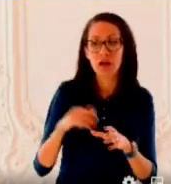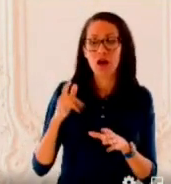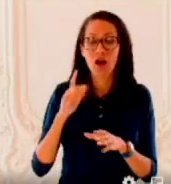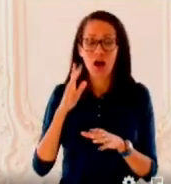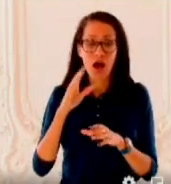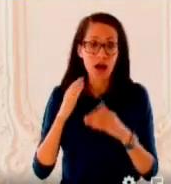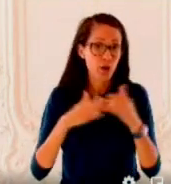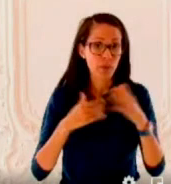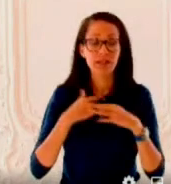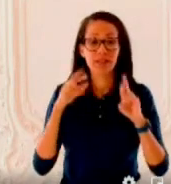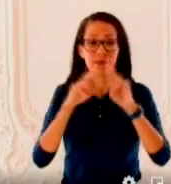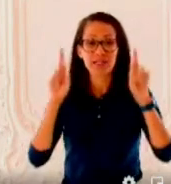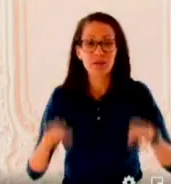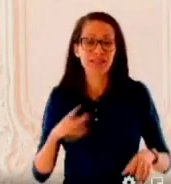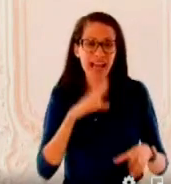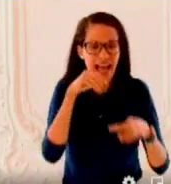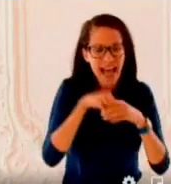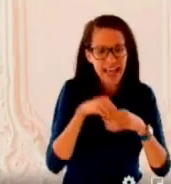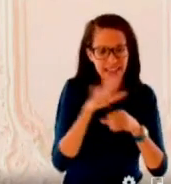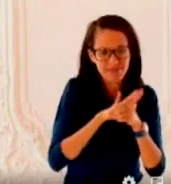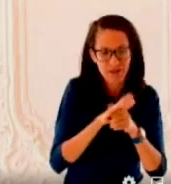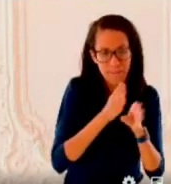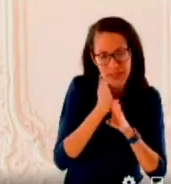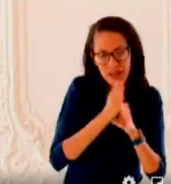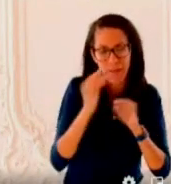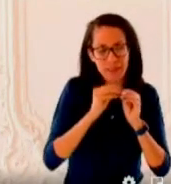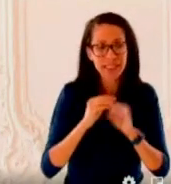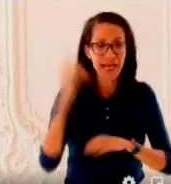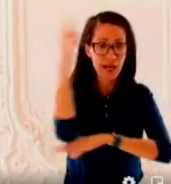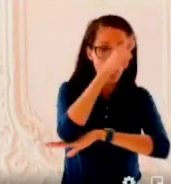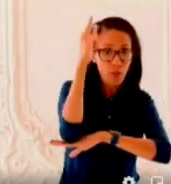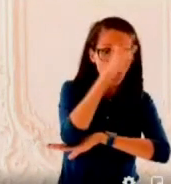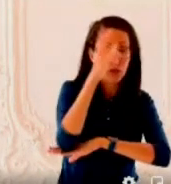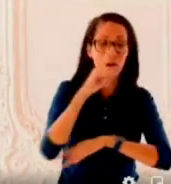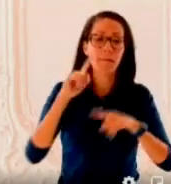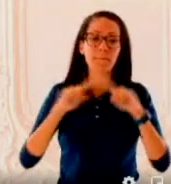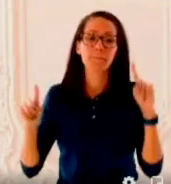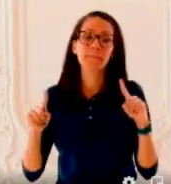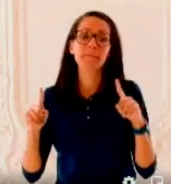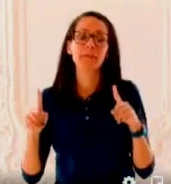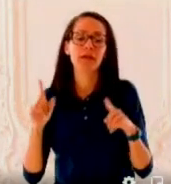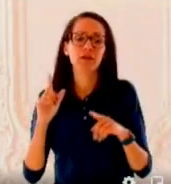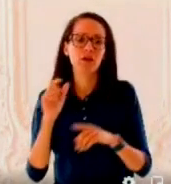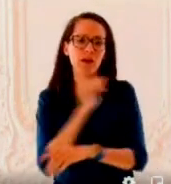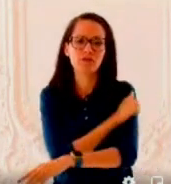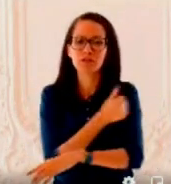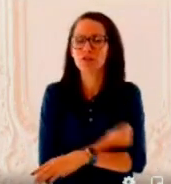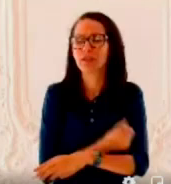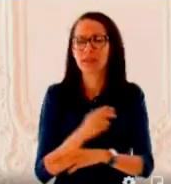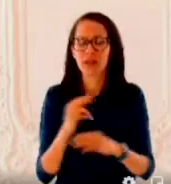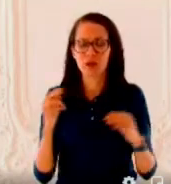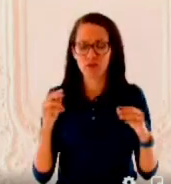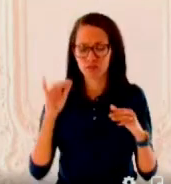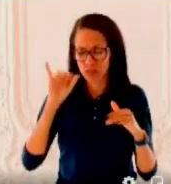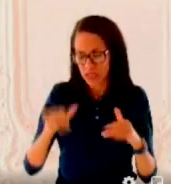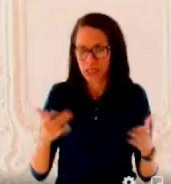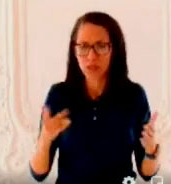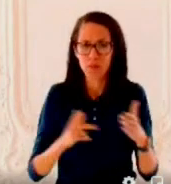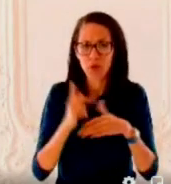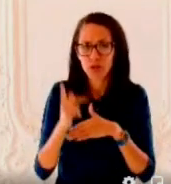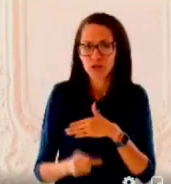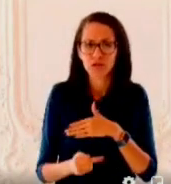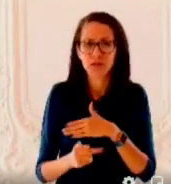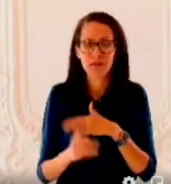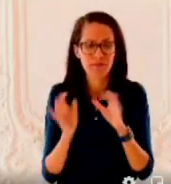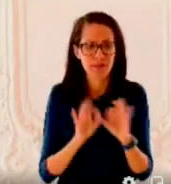fuerte en el área de transportación de aeropuertos, el proyecto, la ejecución del proyecto es bien parecida para todos estos proyectos. La